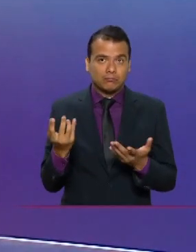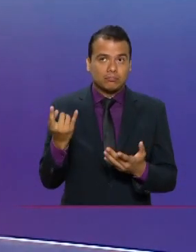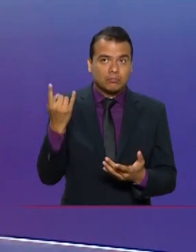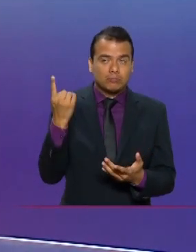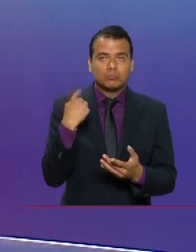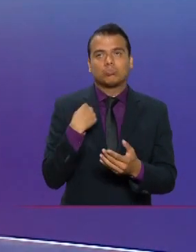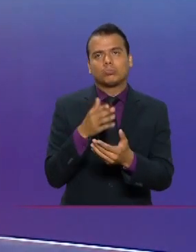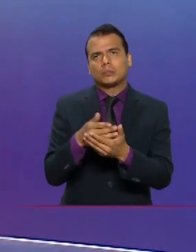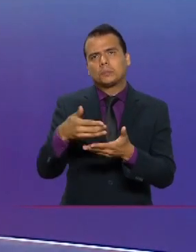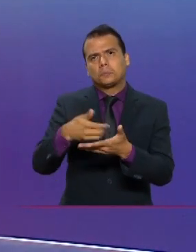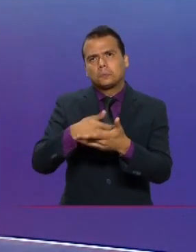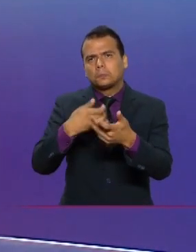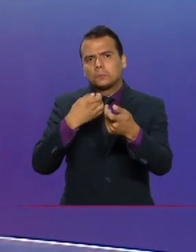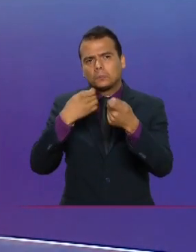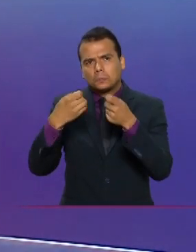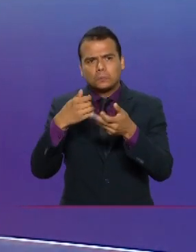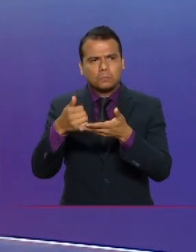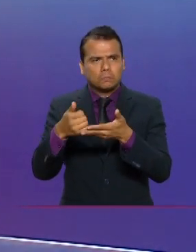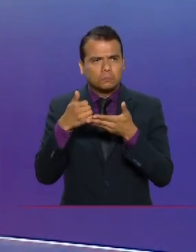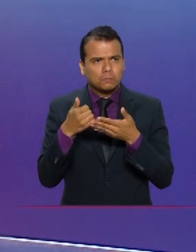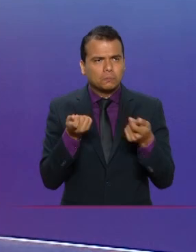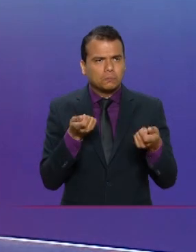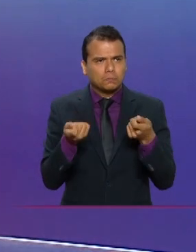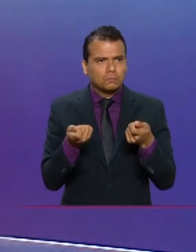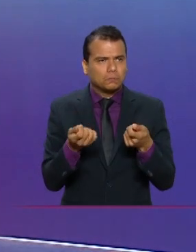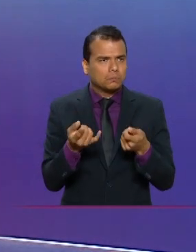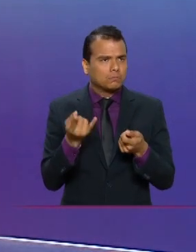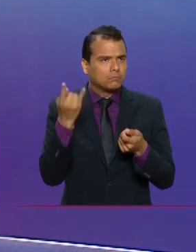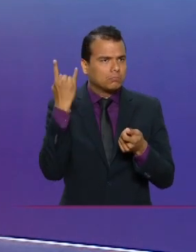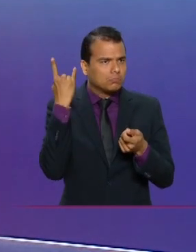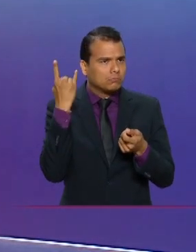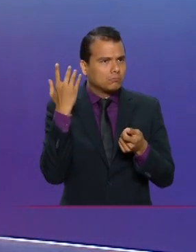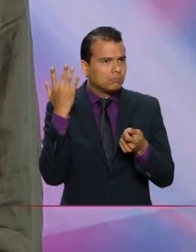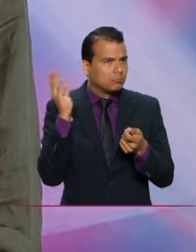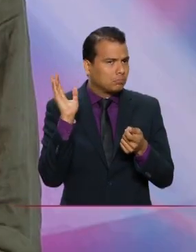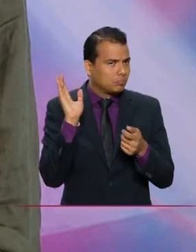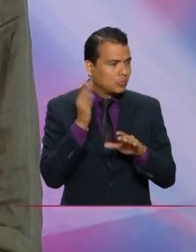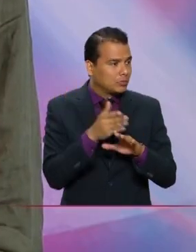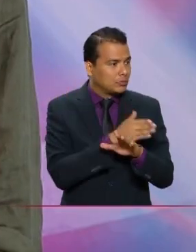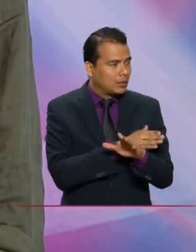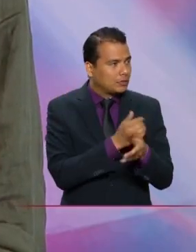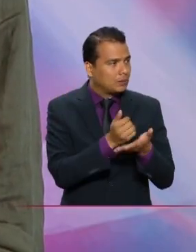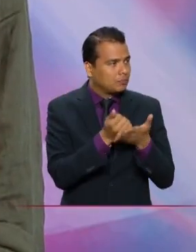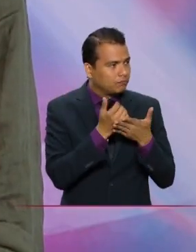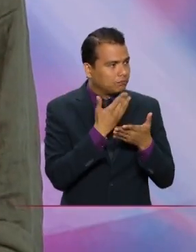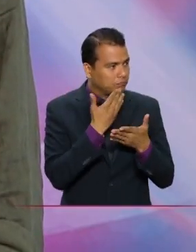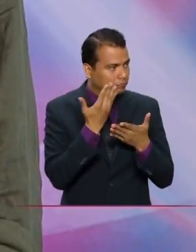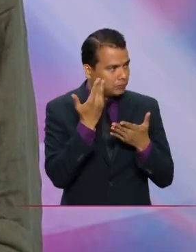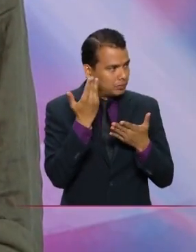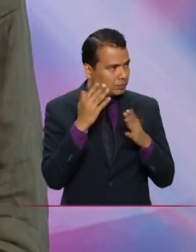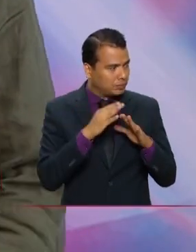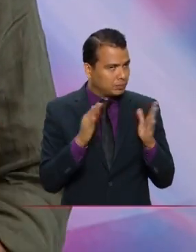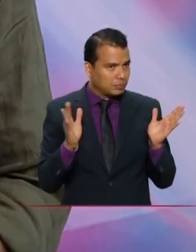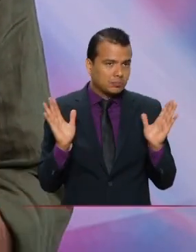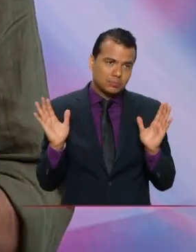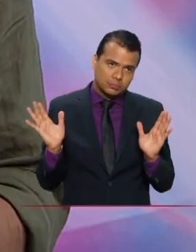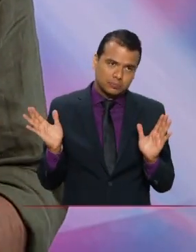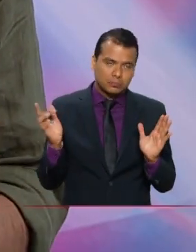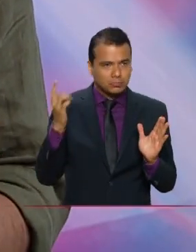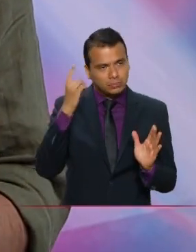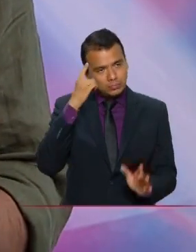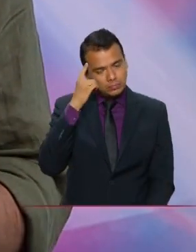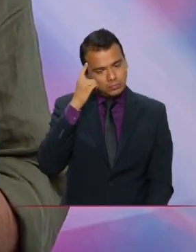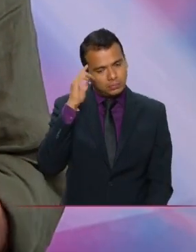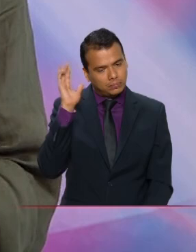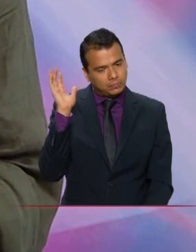el asunto? ¿Puede lograr por lo menos que nos demos cuenta a tiempo? Claro, y una asesoría que se haga preguntas diferentes. Como te decía, no